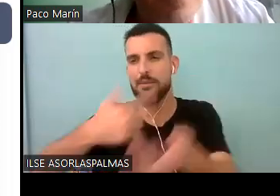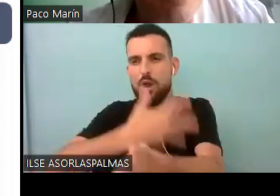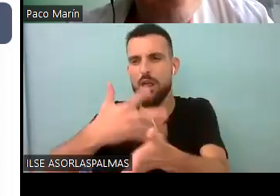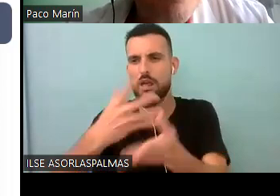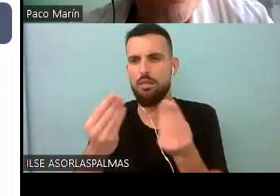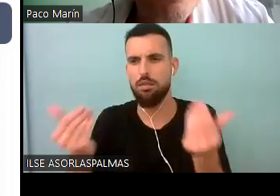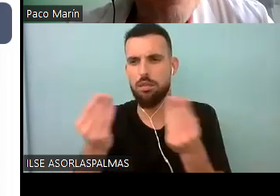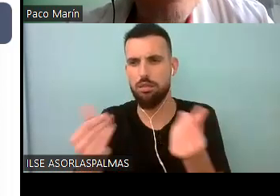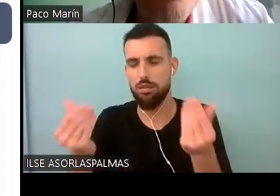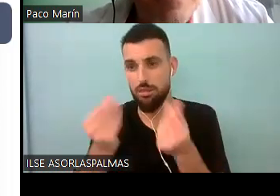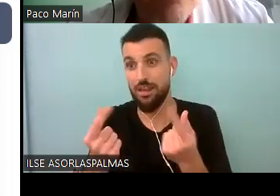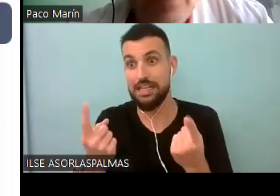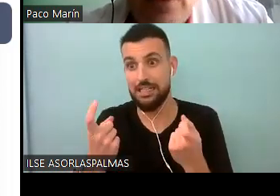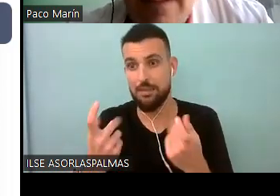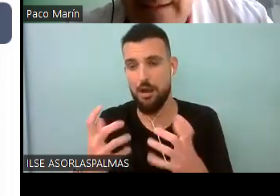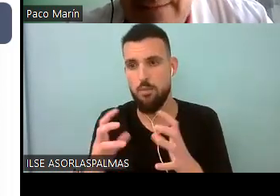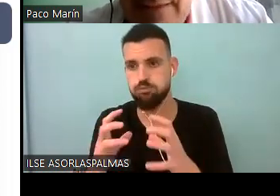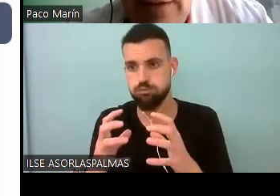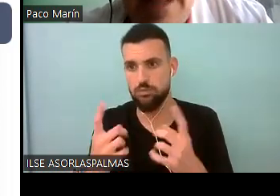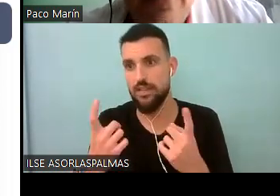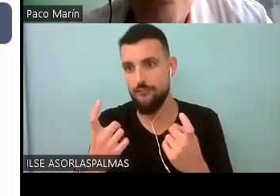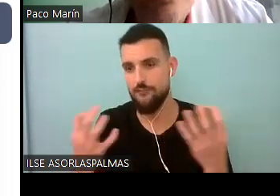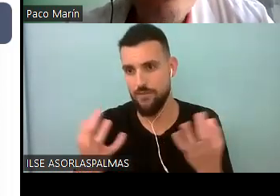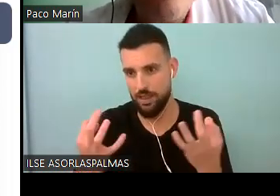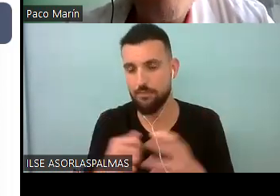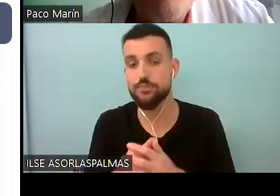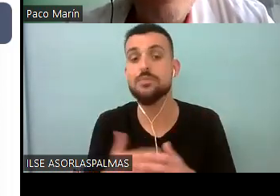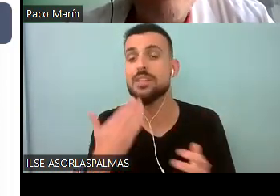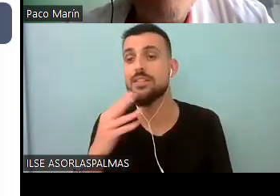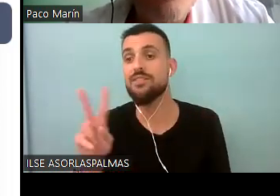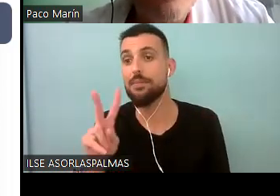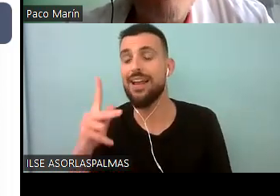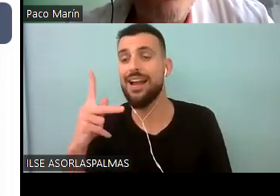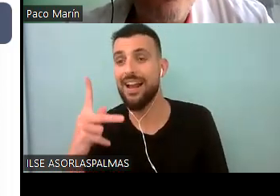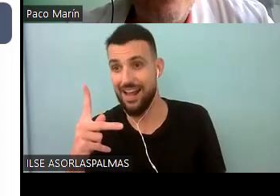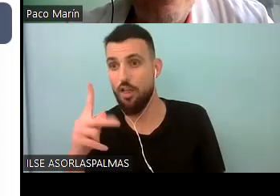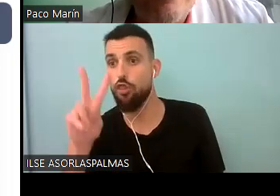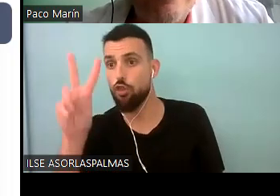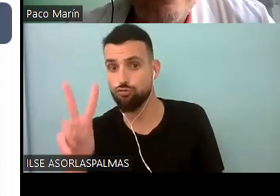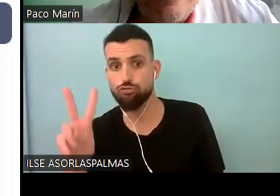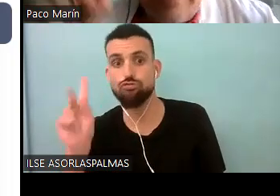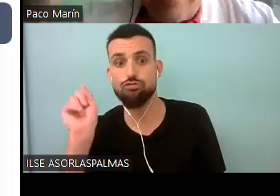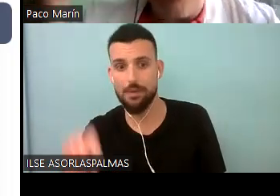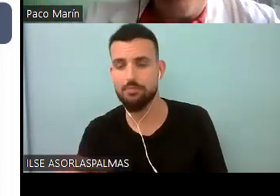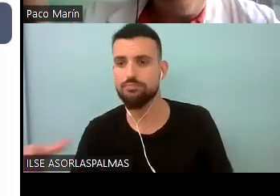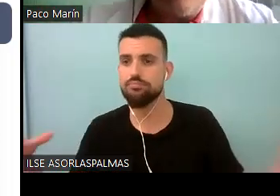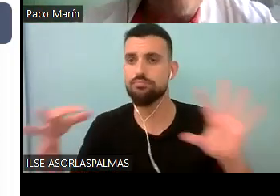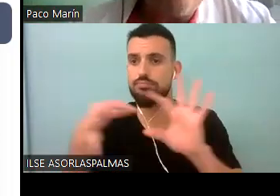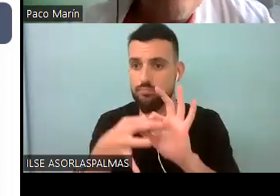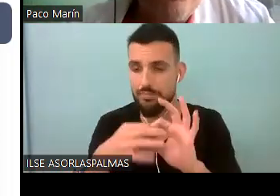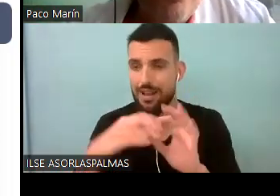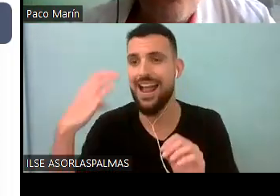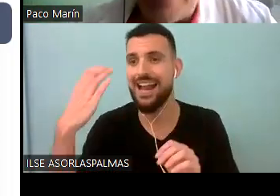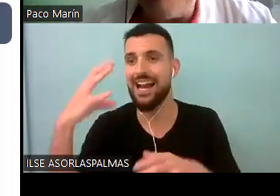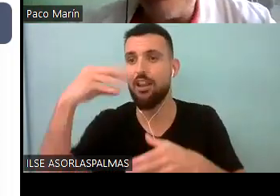Pues la vitamina K se ha visto que también está implicada, sobre todo la fracción K2, está implicada también en el proceso en el depósito de